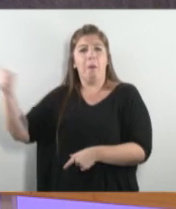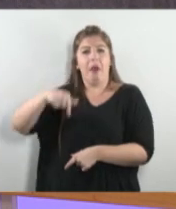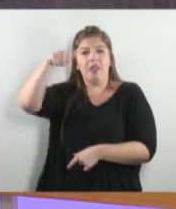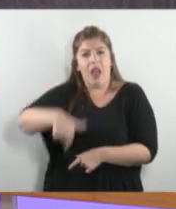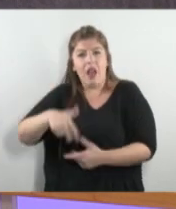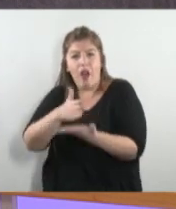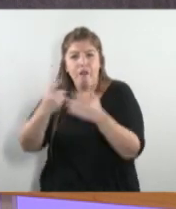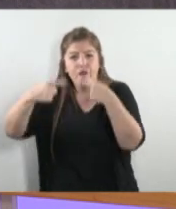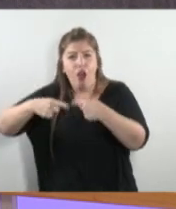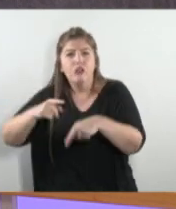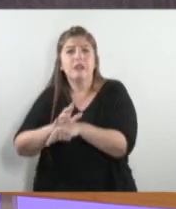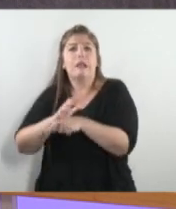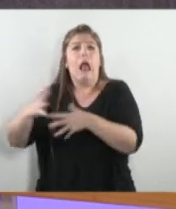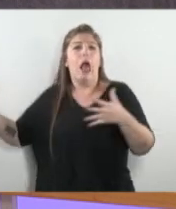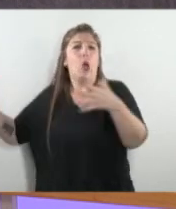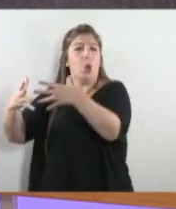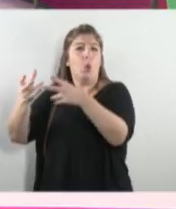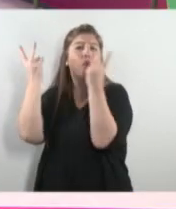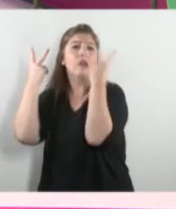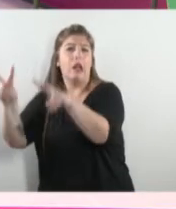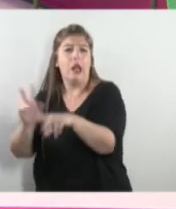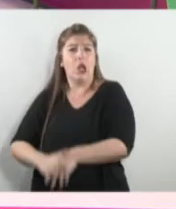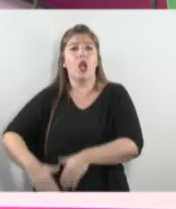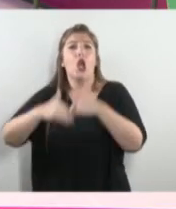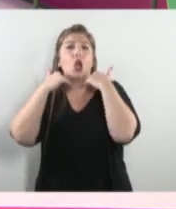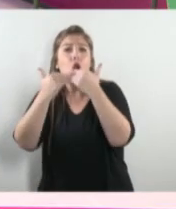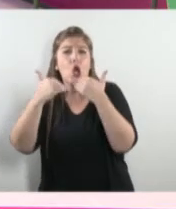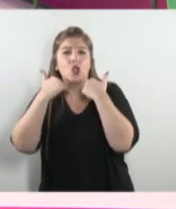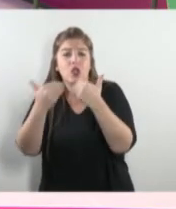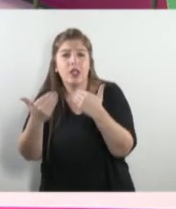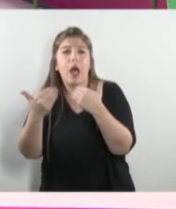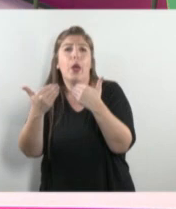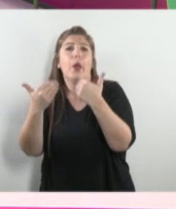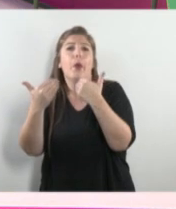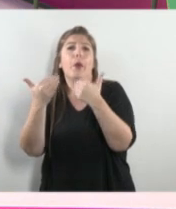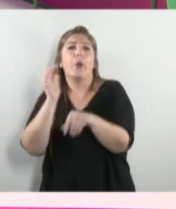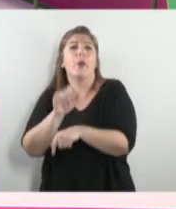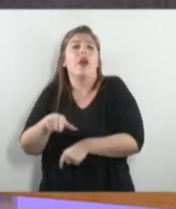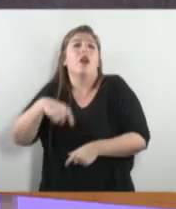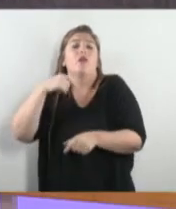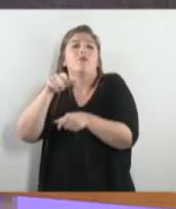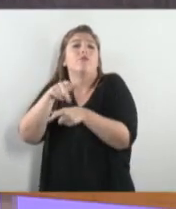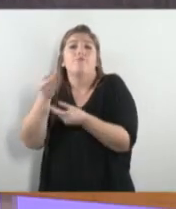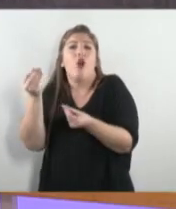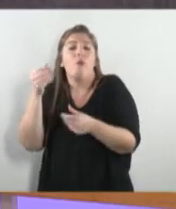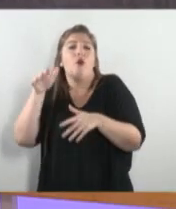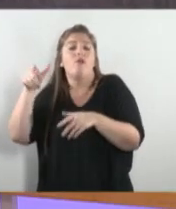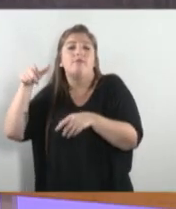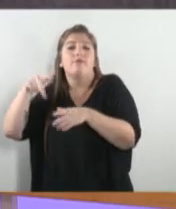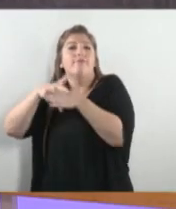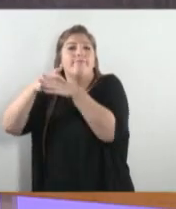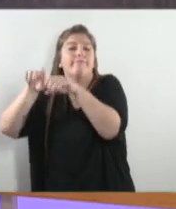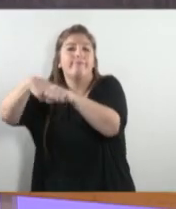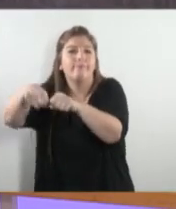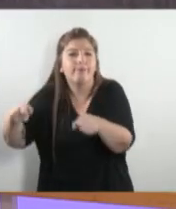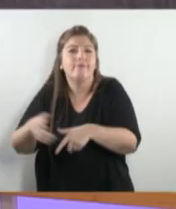frontera gringada que ni siquiera se sabe atracar a un pingo. Si creerá al mandar un